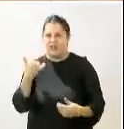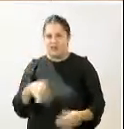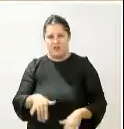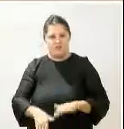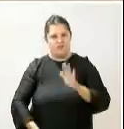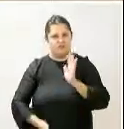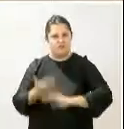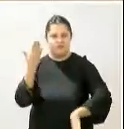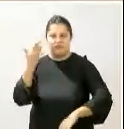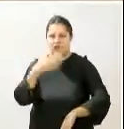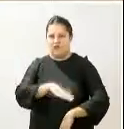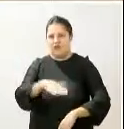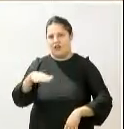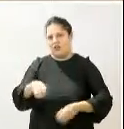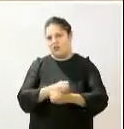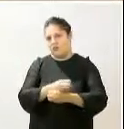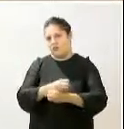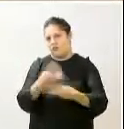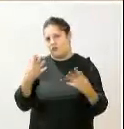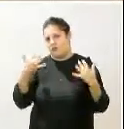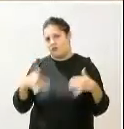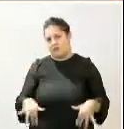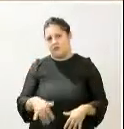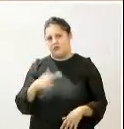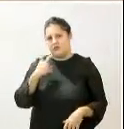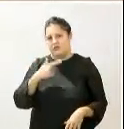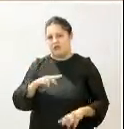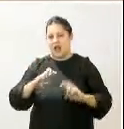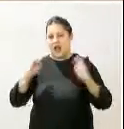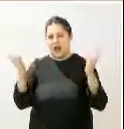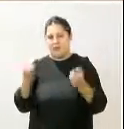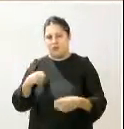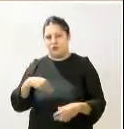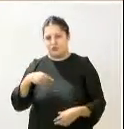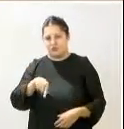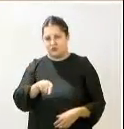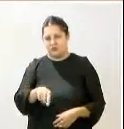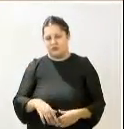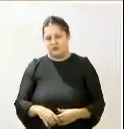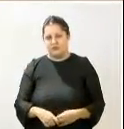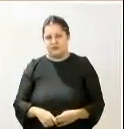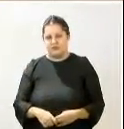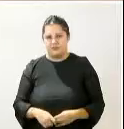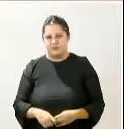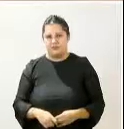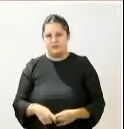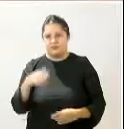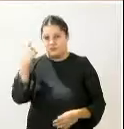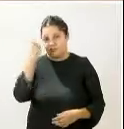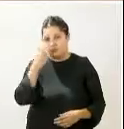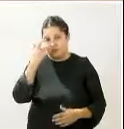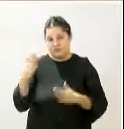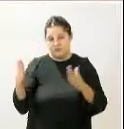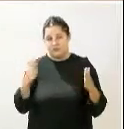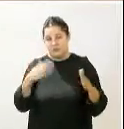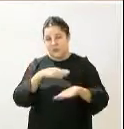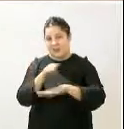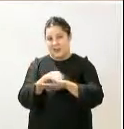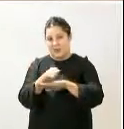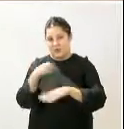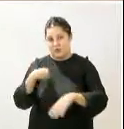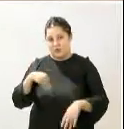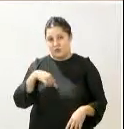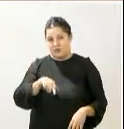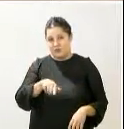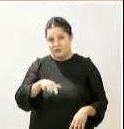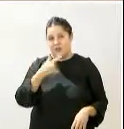fallecidos que se produjeron en los campos de concentración durante el mantenimiento de los mismos. Pero es que, lamentablemente,